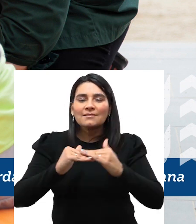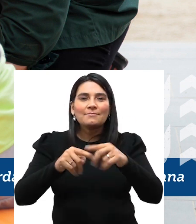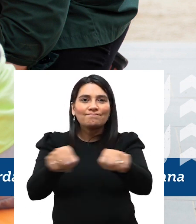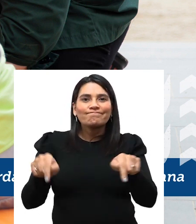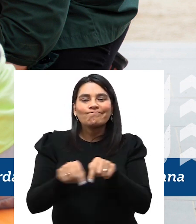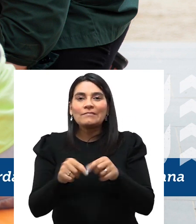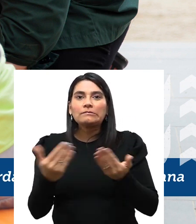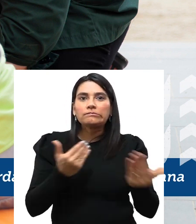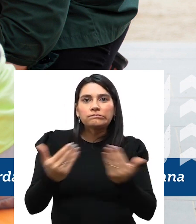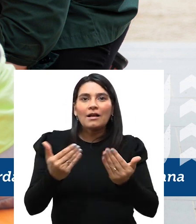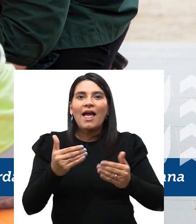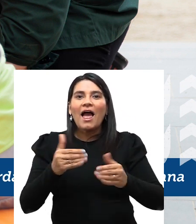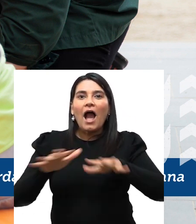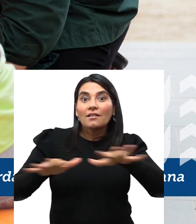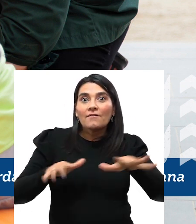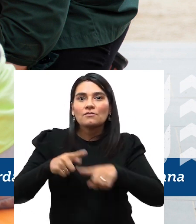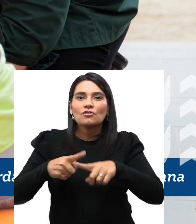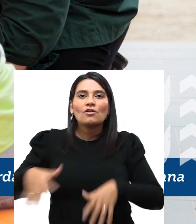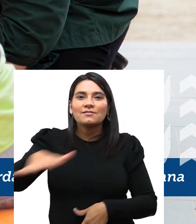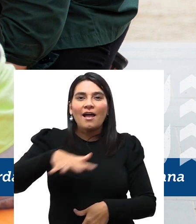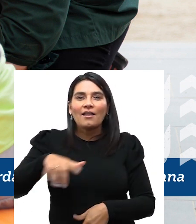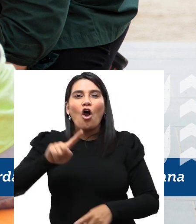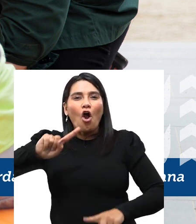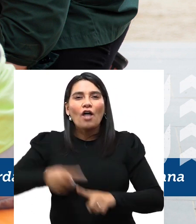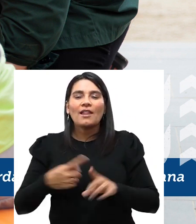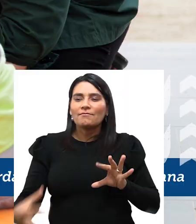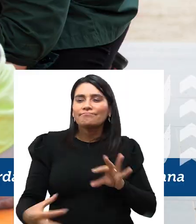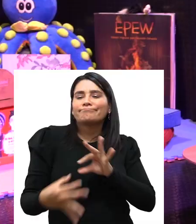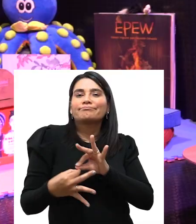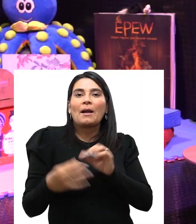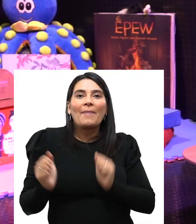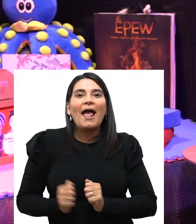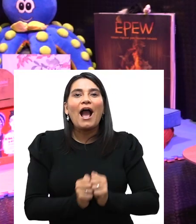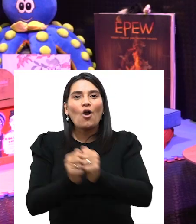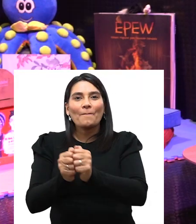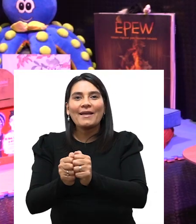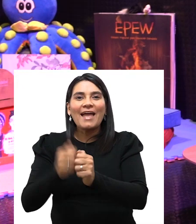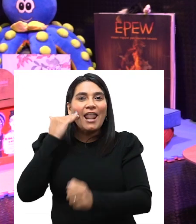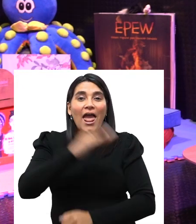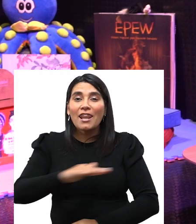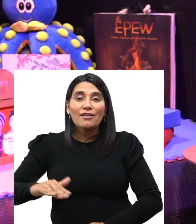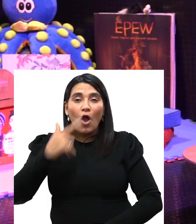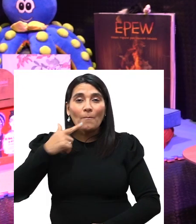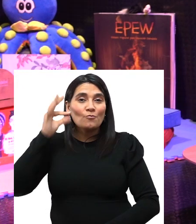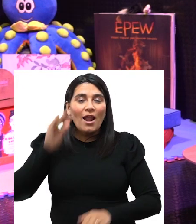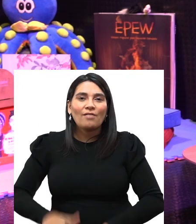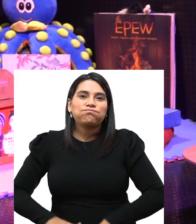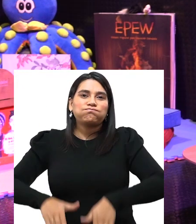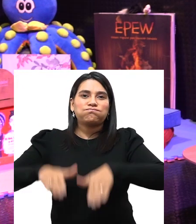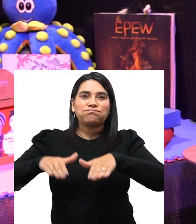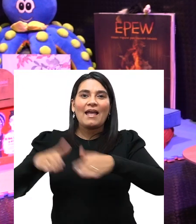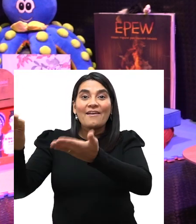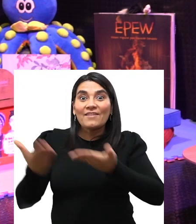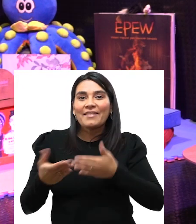dinámicas sociales, nos tocó volver a revincularnos para acompañar el desarrollo de niños y niñas, invitándoles al